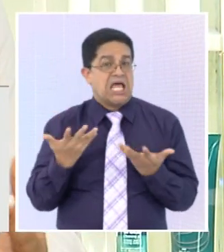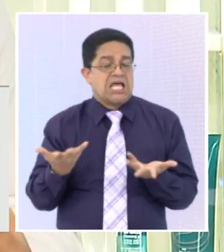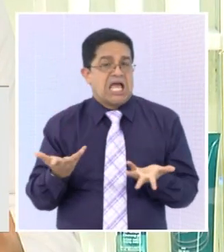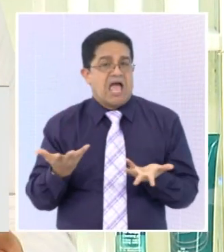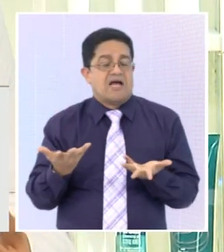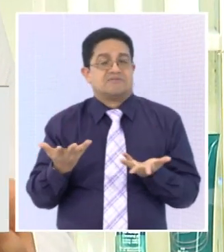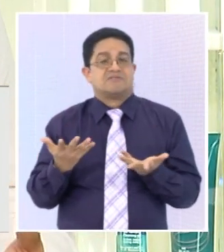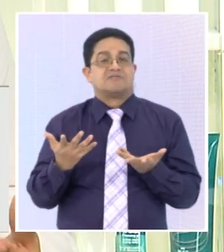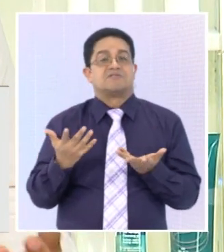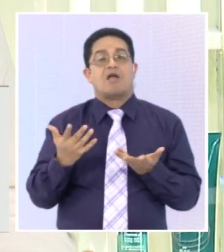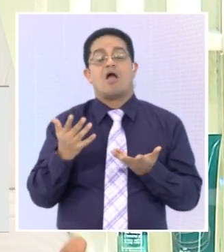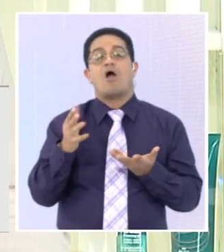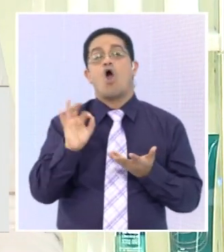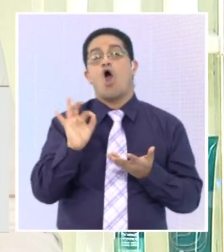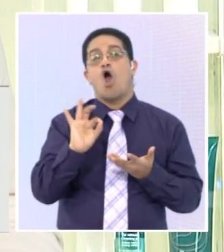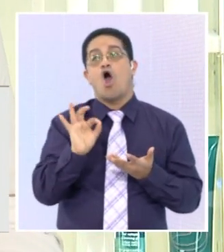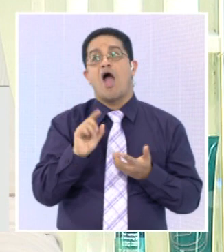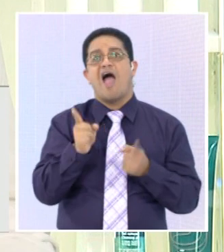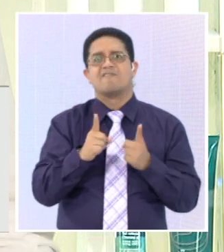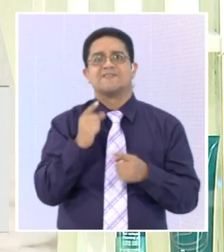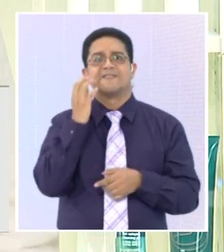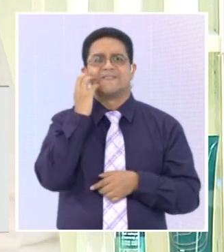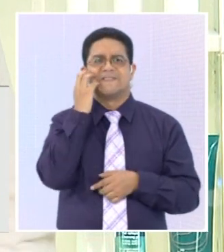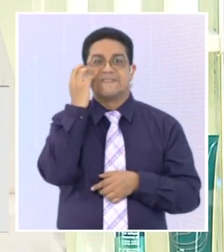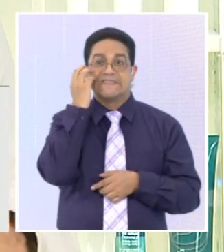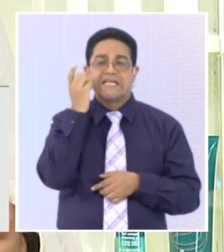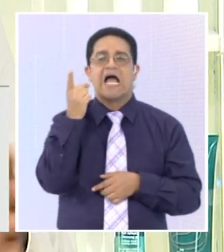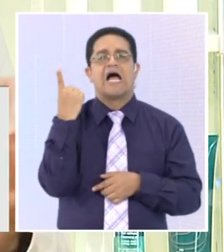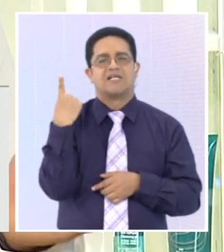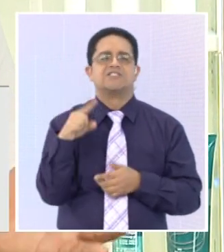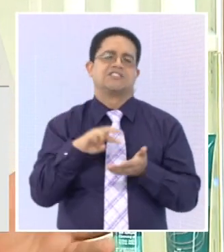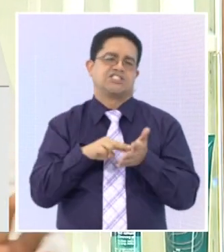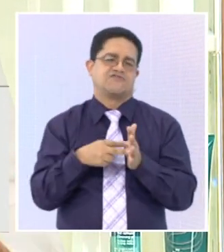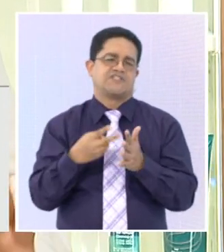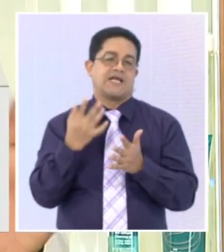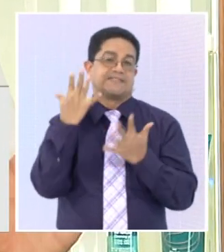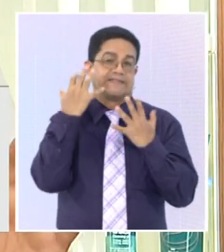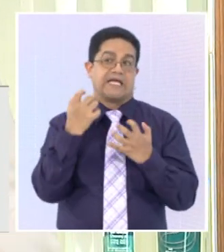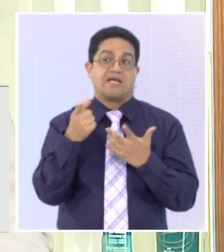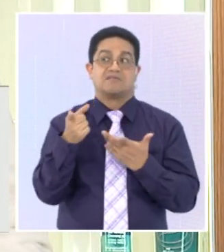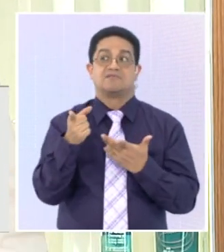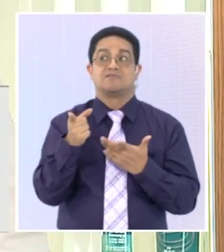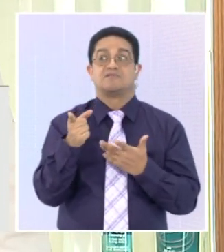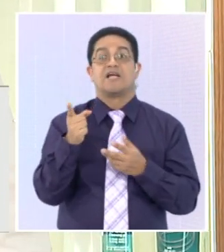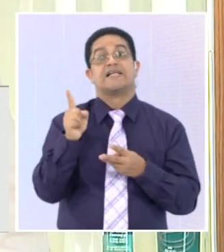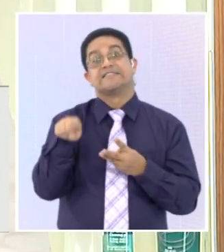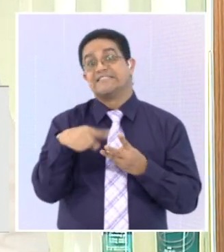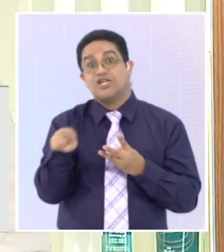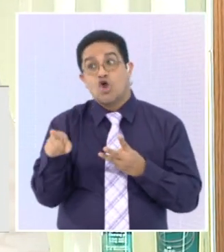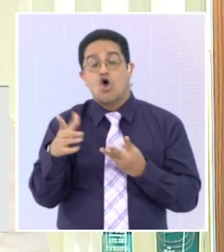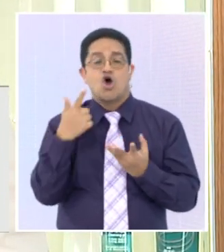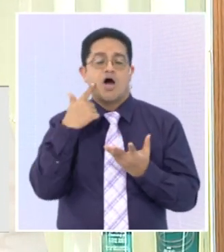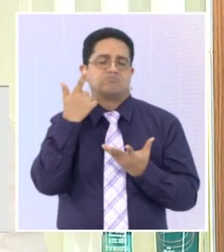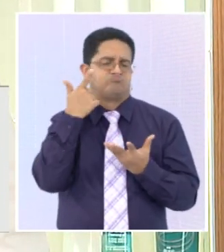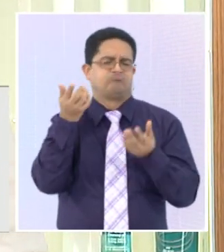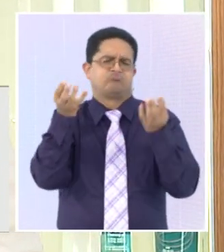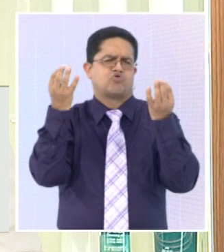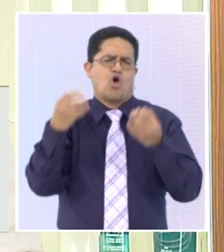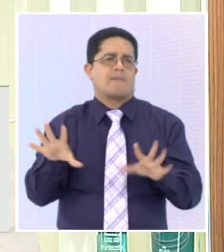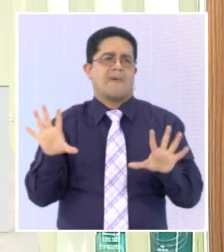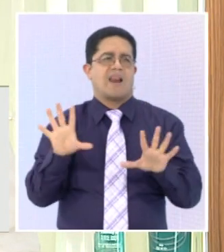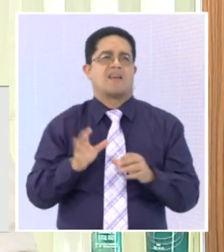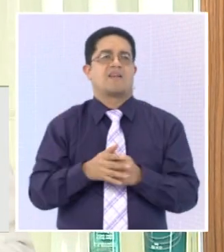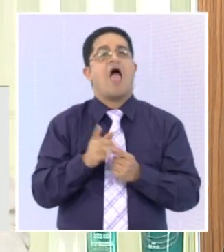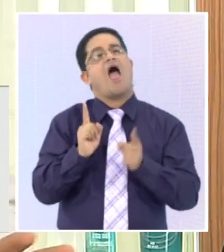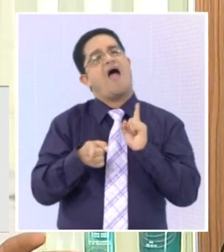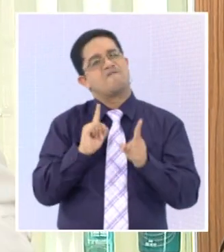a veces puede ser un poquito de ardor o seca, bueno, tenemos una piel seca. Si no tenemos ninguna de las otras, bueno, estamos en lo que es una piel normal, que realmente a veces es